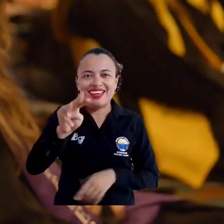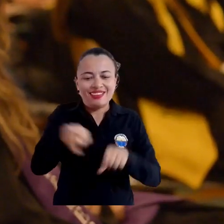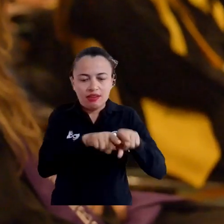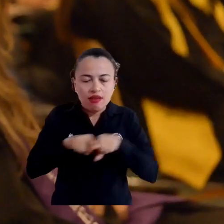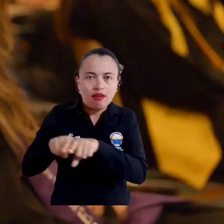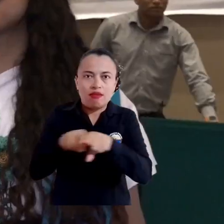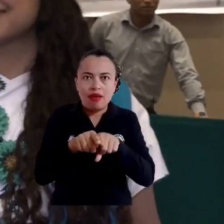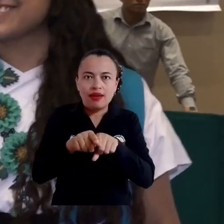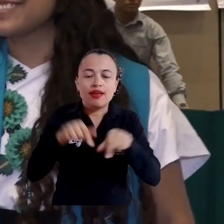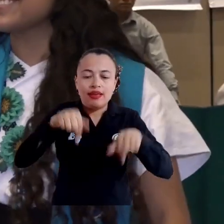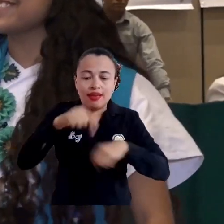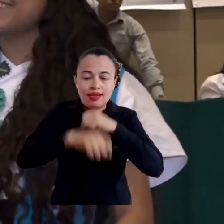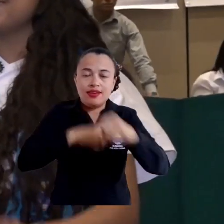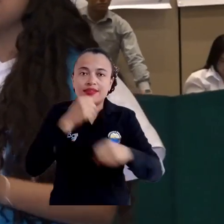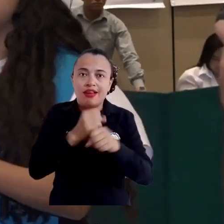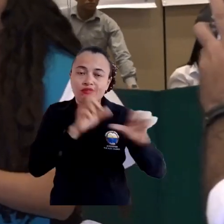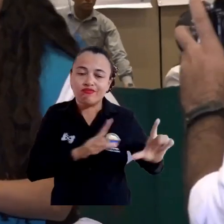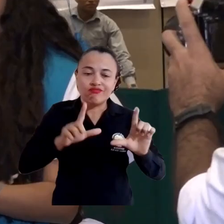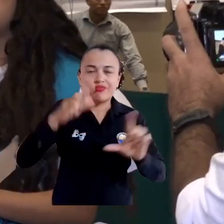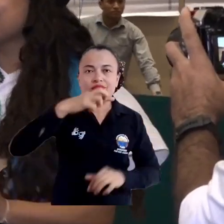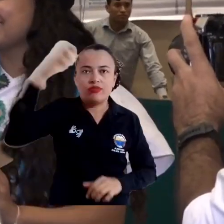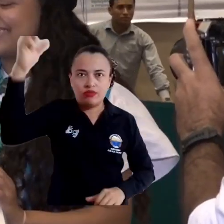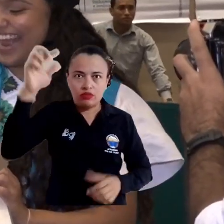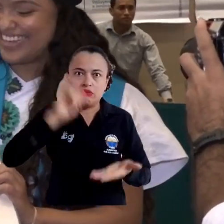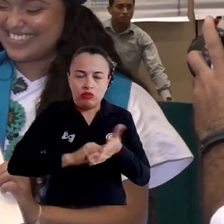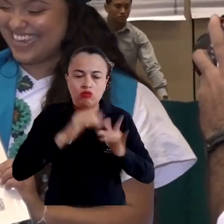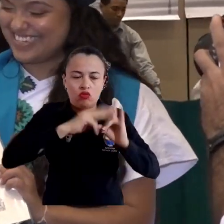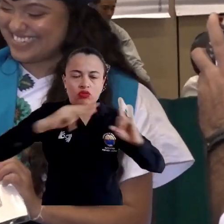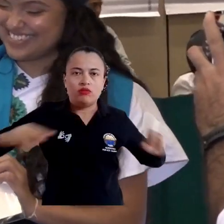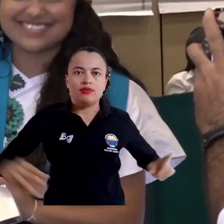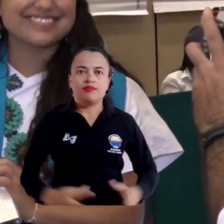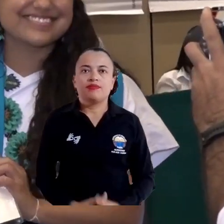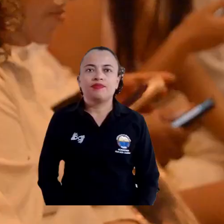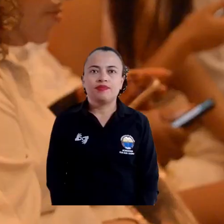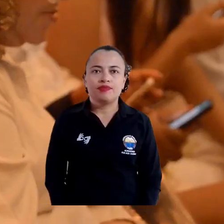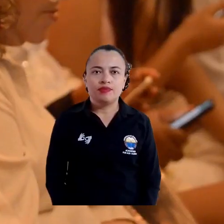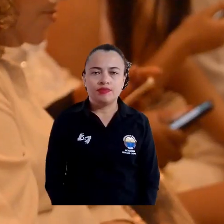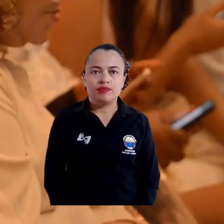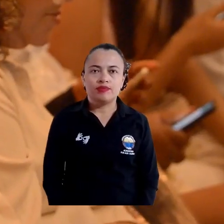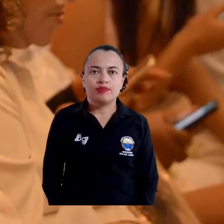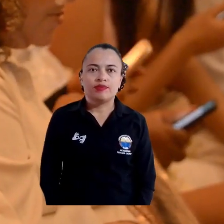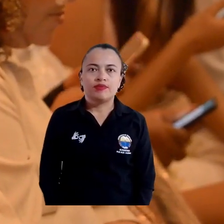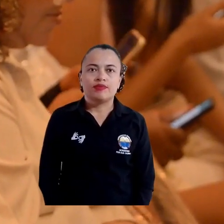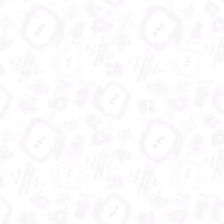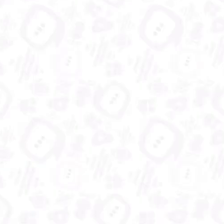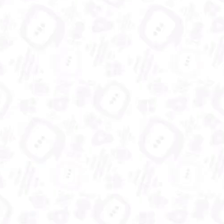ellas, ya son 3 de 4 hermanas que obtienen títulos de esta alma mater en el mismo año.